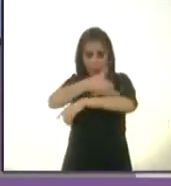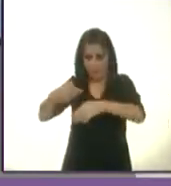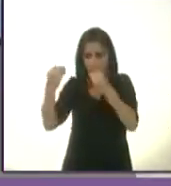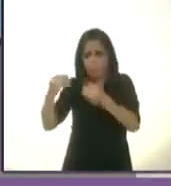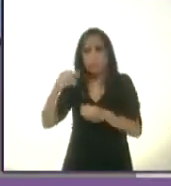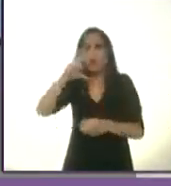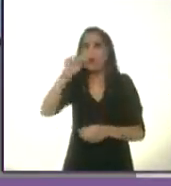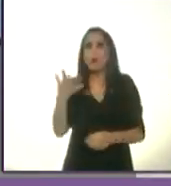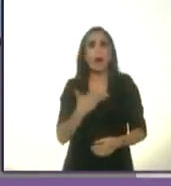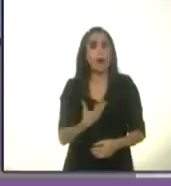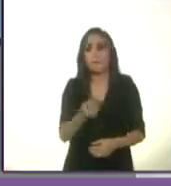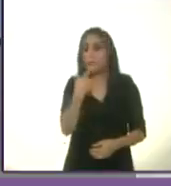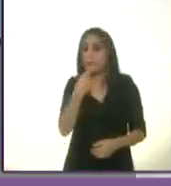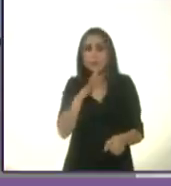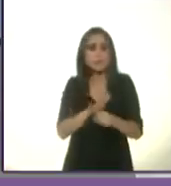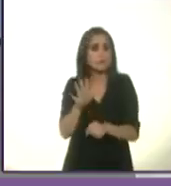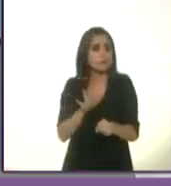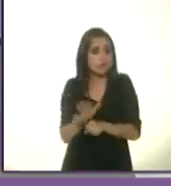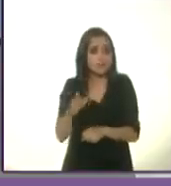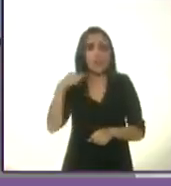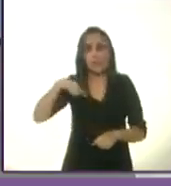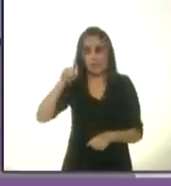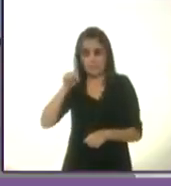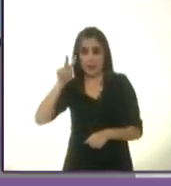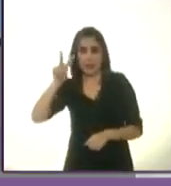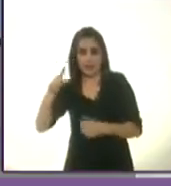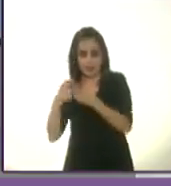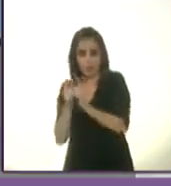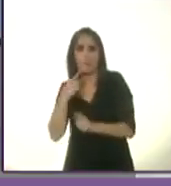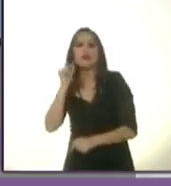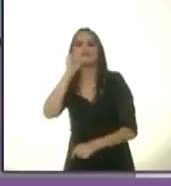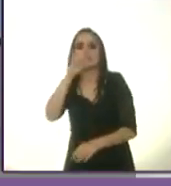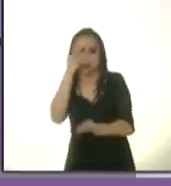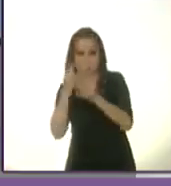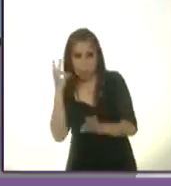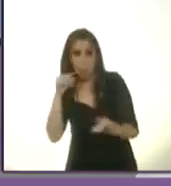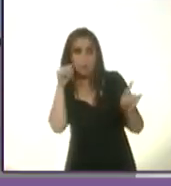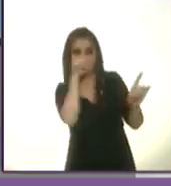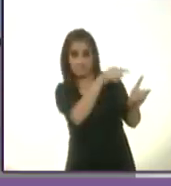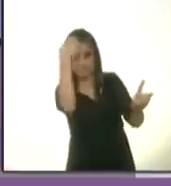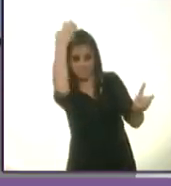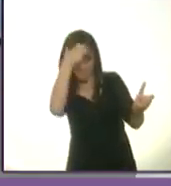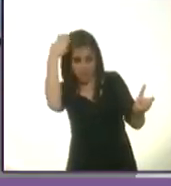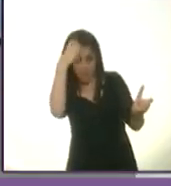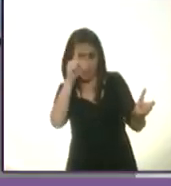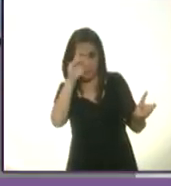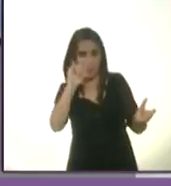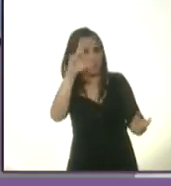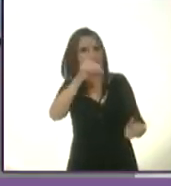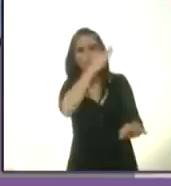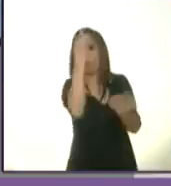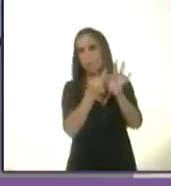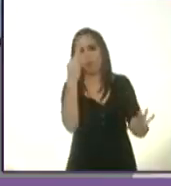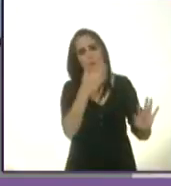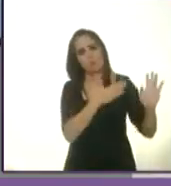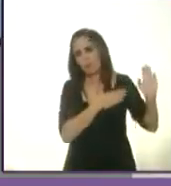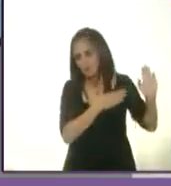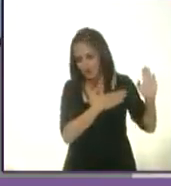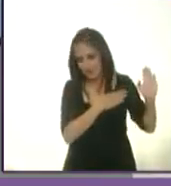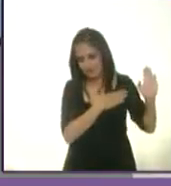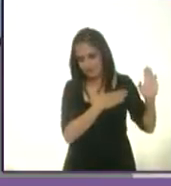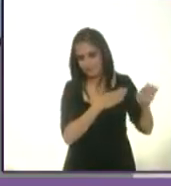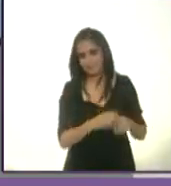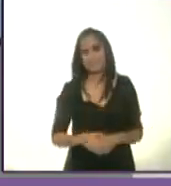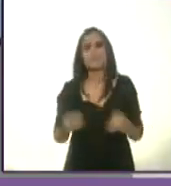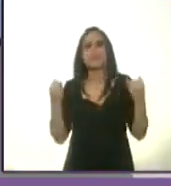país el partido verde si ha cumplido mikel arriola no cumplió esta promesa y creo que es importante decir que